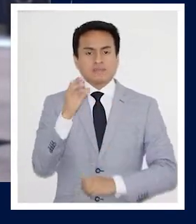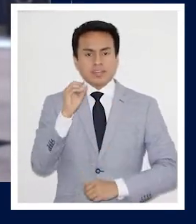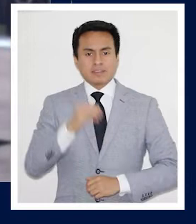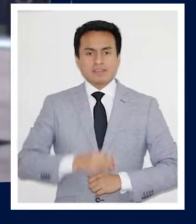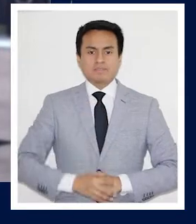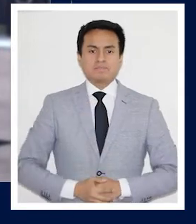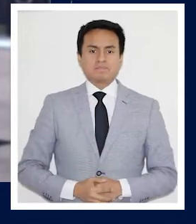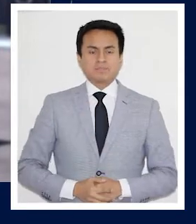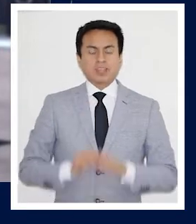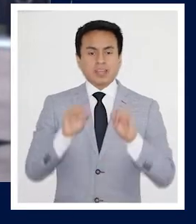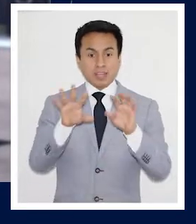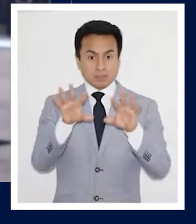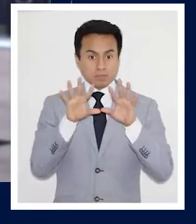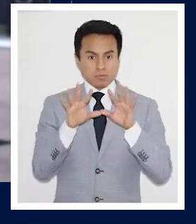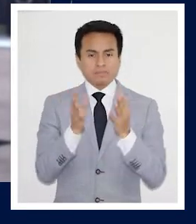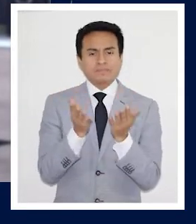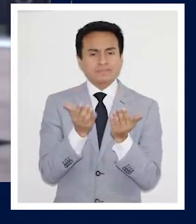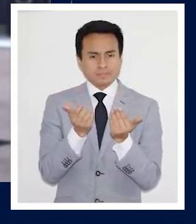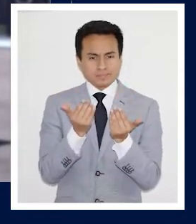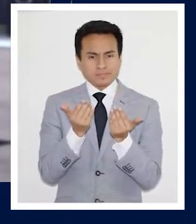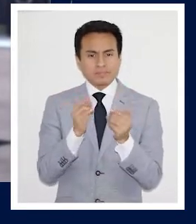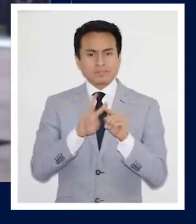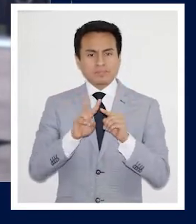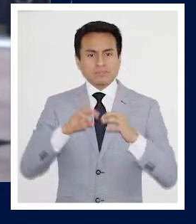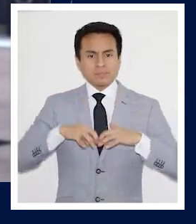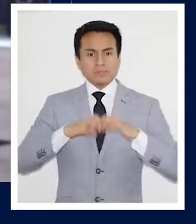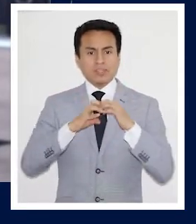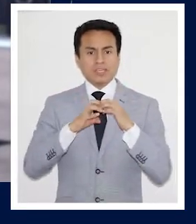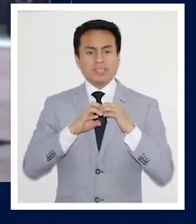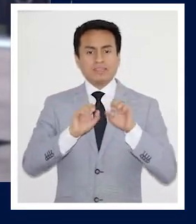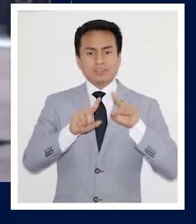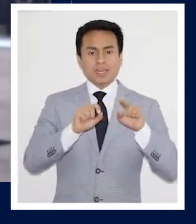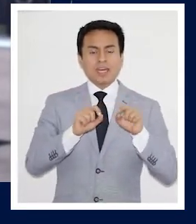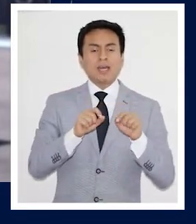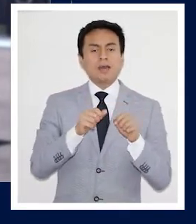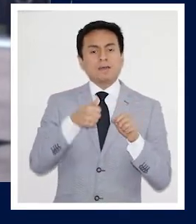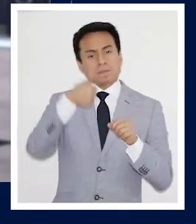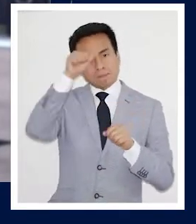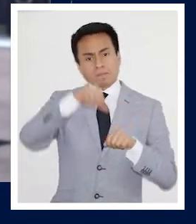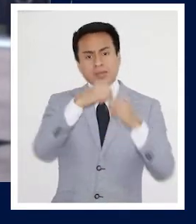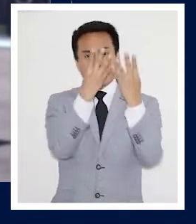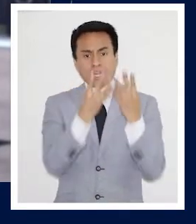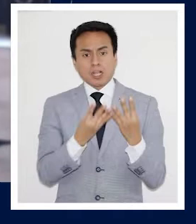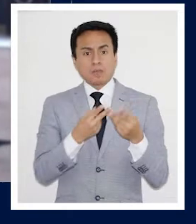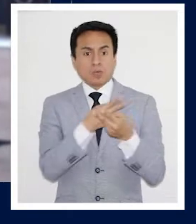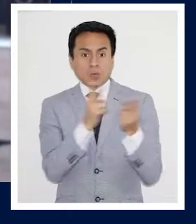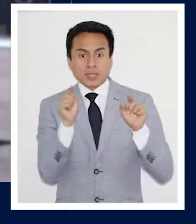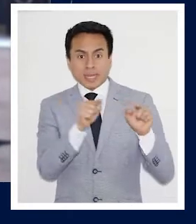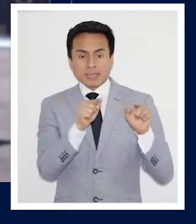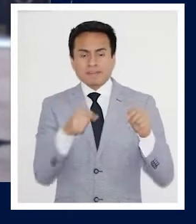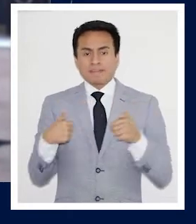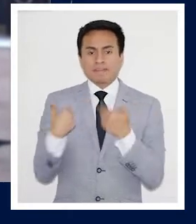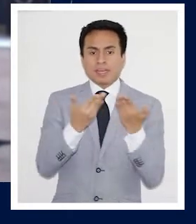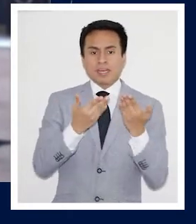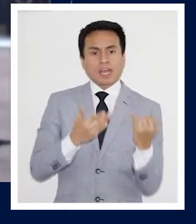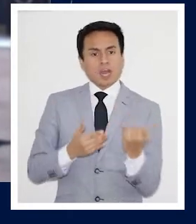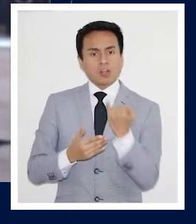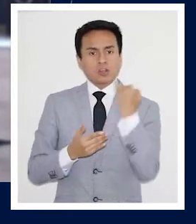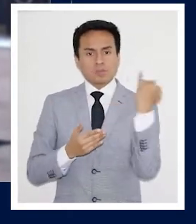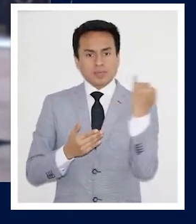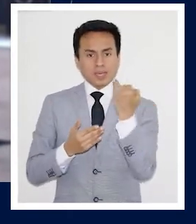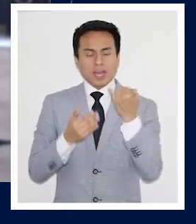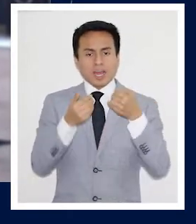del 2020, relevó la necesidad de fortalecer a la Defensoría Penal Pública, dotándola de